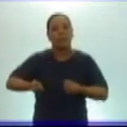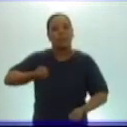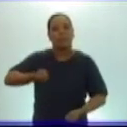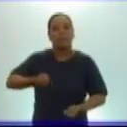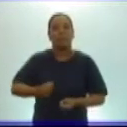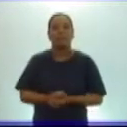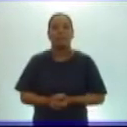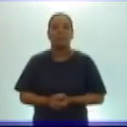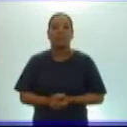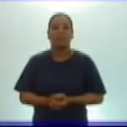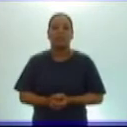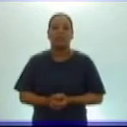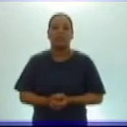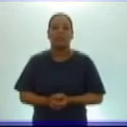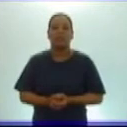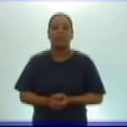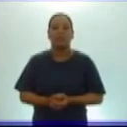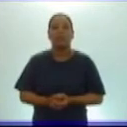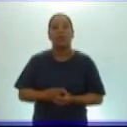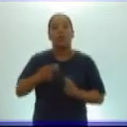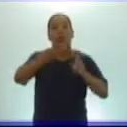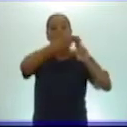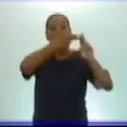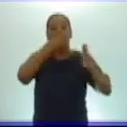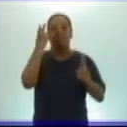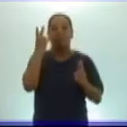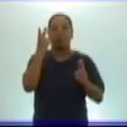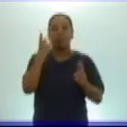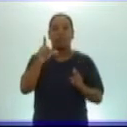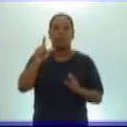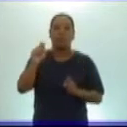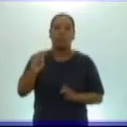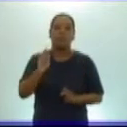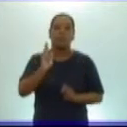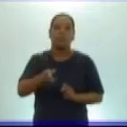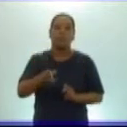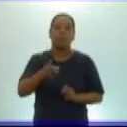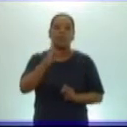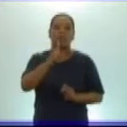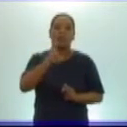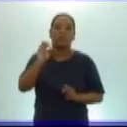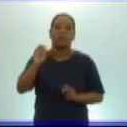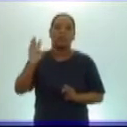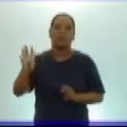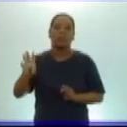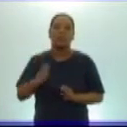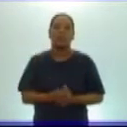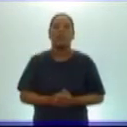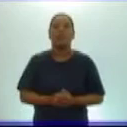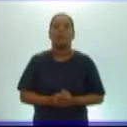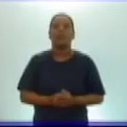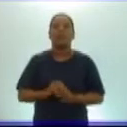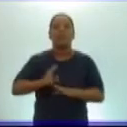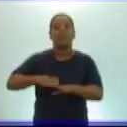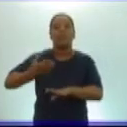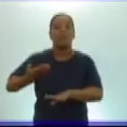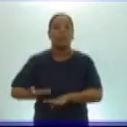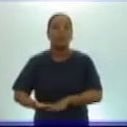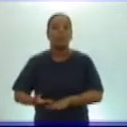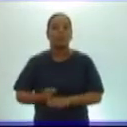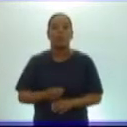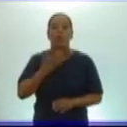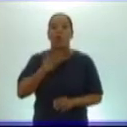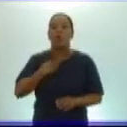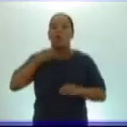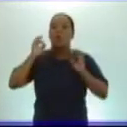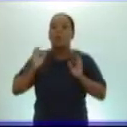por supuesto, el apéndice 2 del libro de texto que aparece en la página 104. Y posteriormente van a hacer, como mismo hicimos